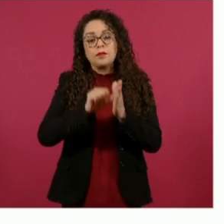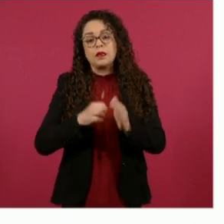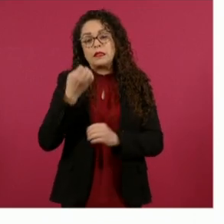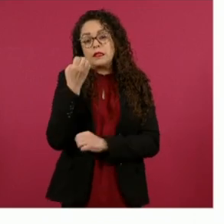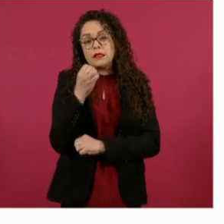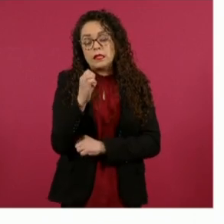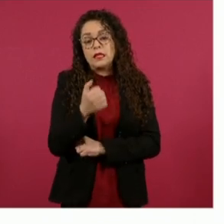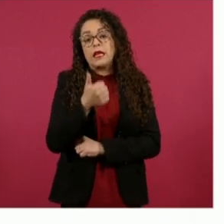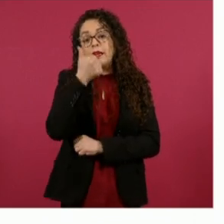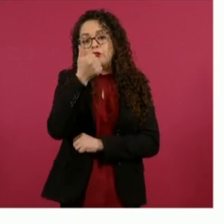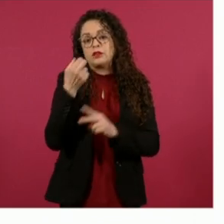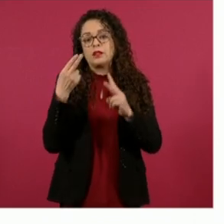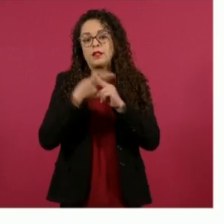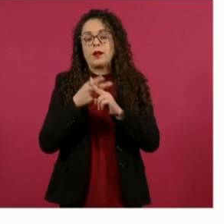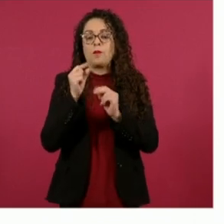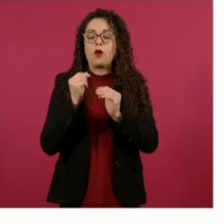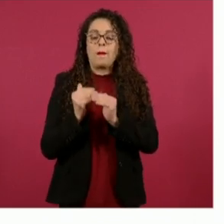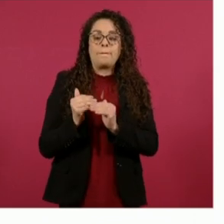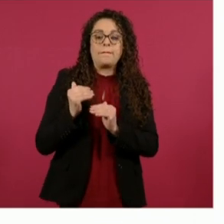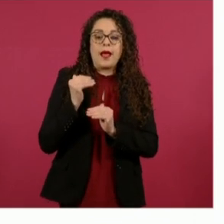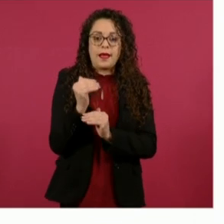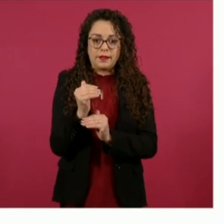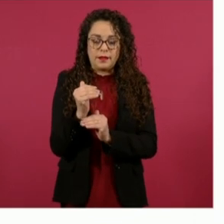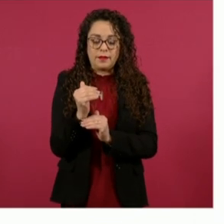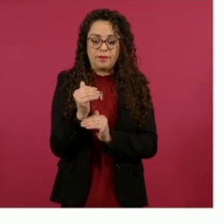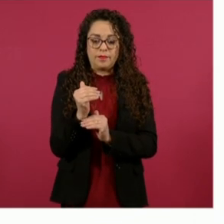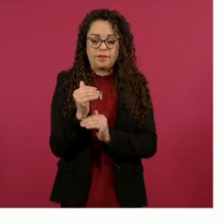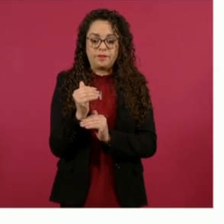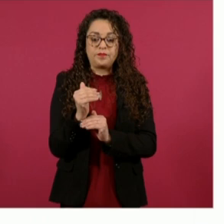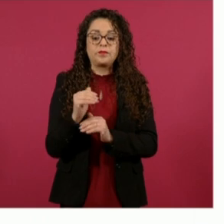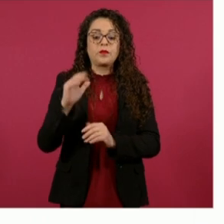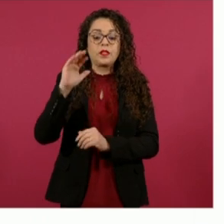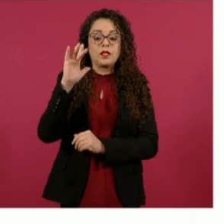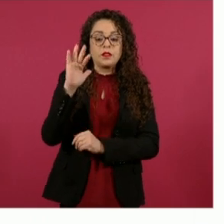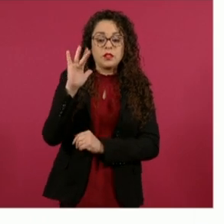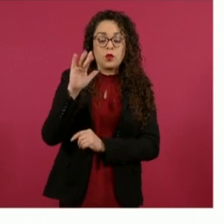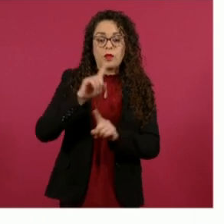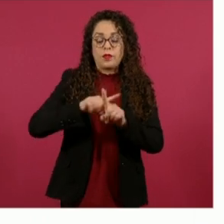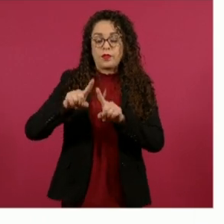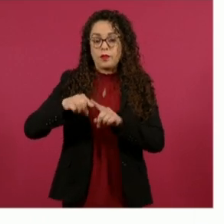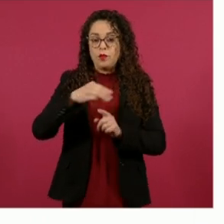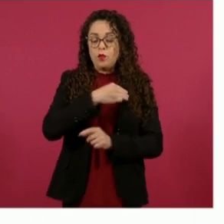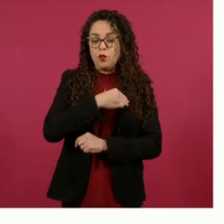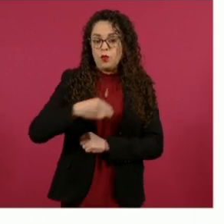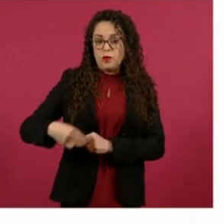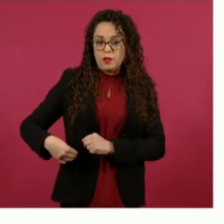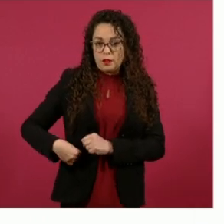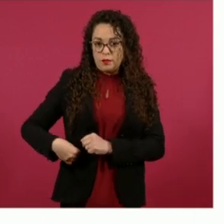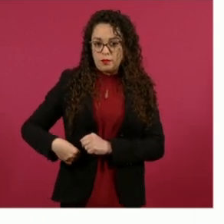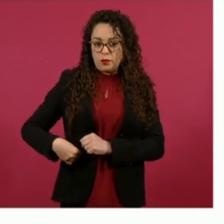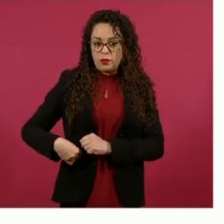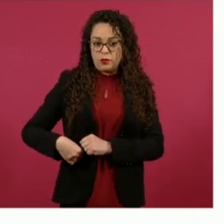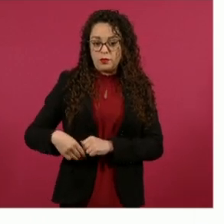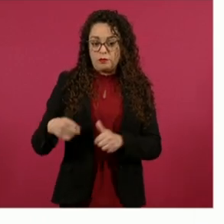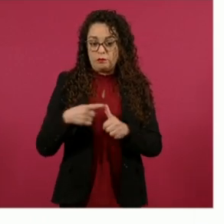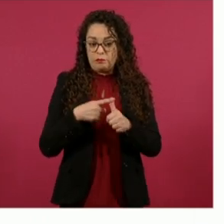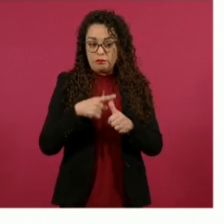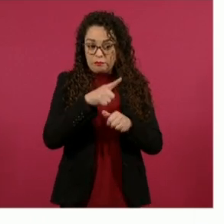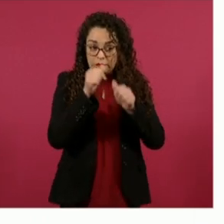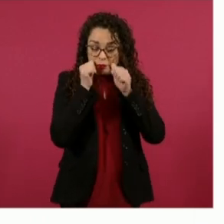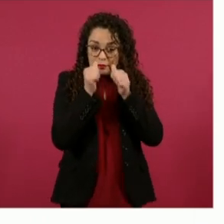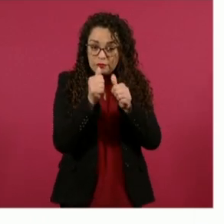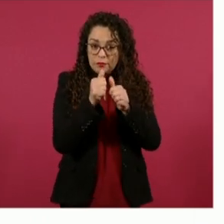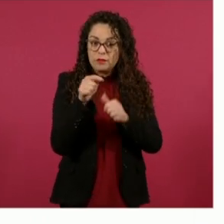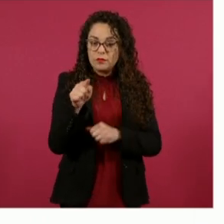más, adelante, y en los 50 municipios prioritarios disminuyó